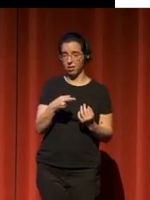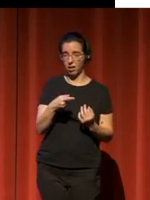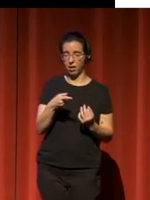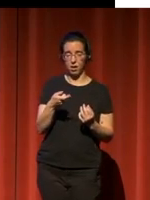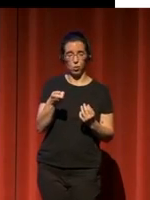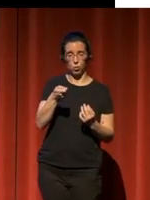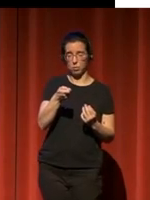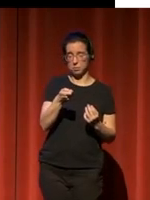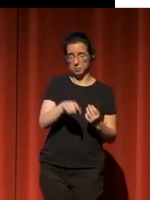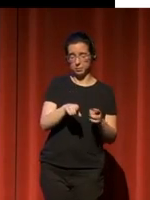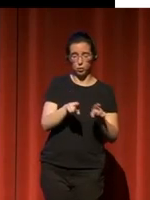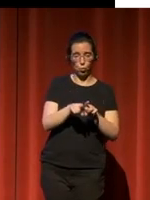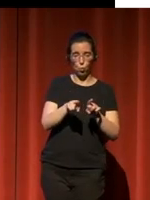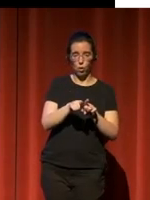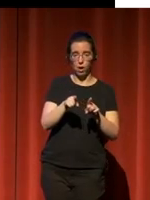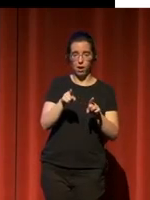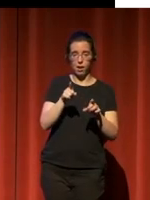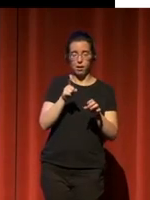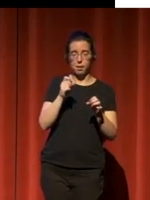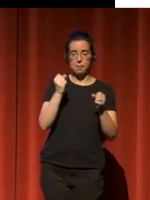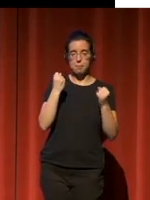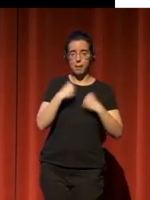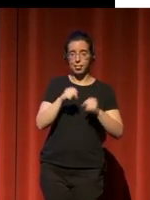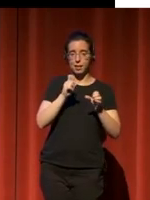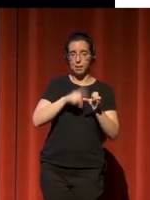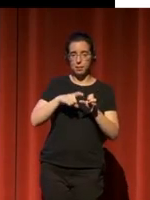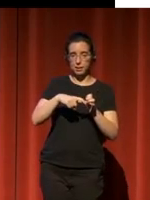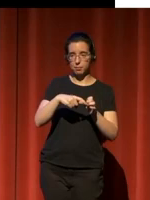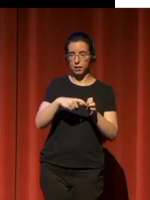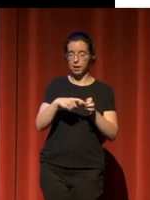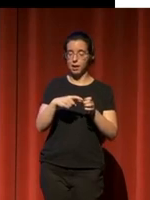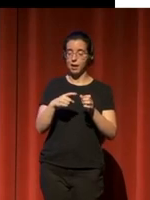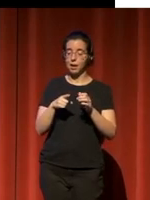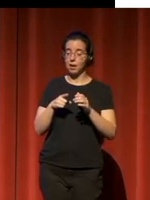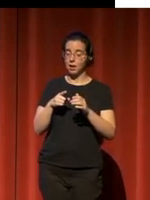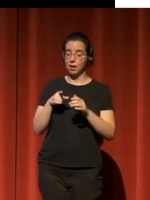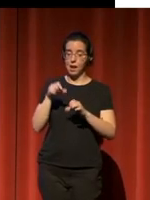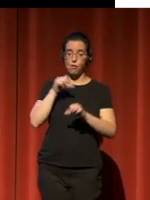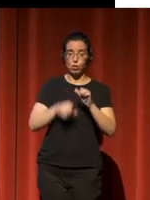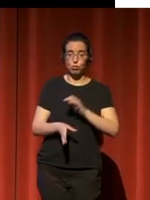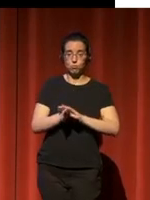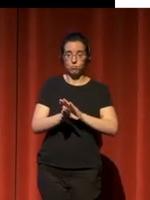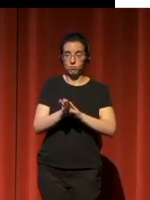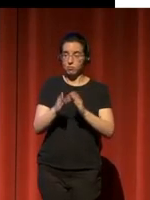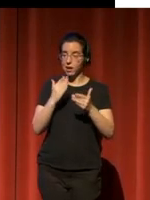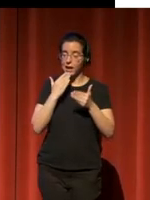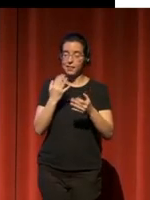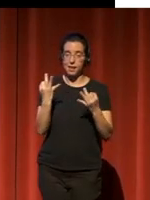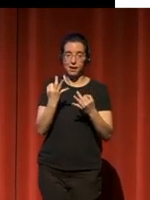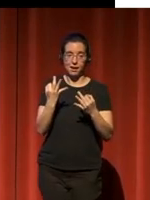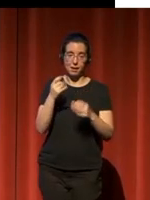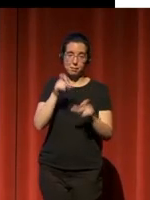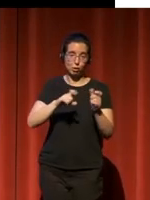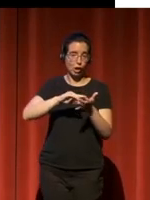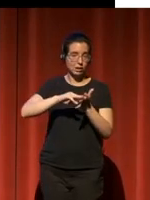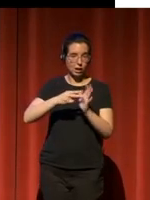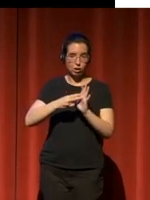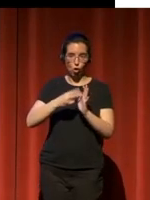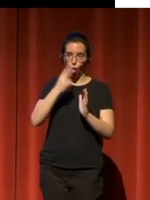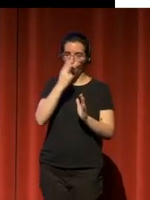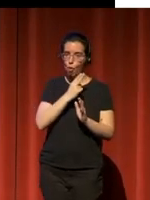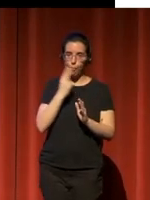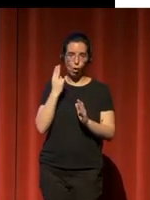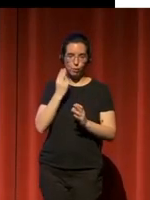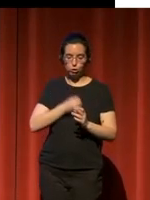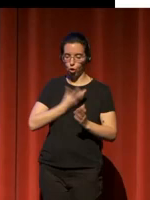participativas salen adelante Gracias a esta figura de Ah de personal técnico muy motivado y muy comprometido con su con